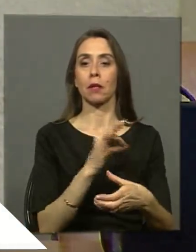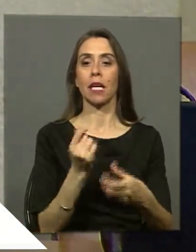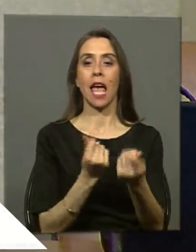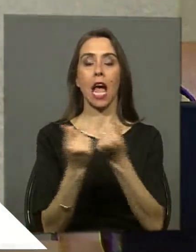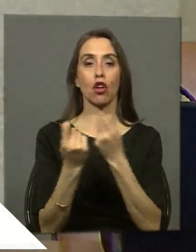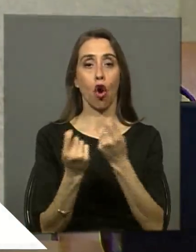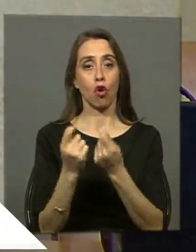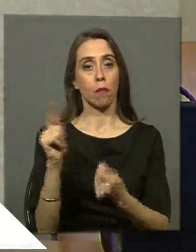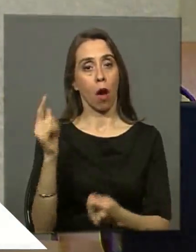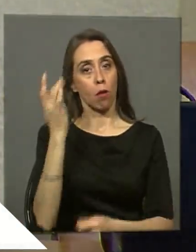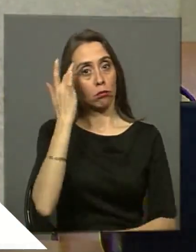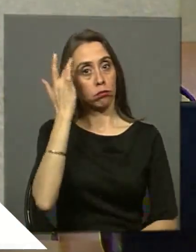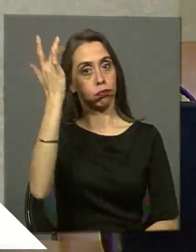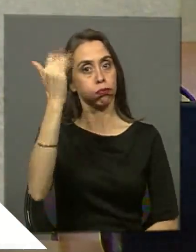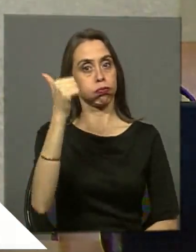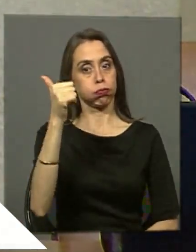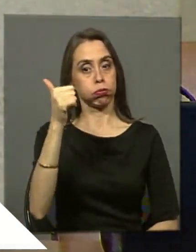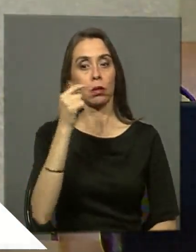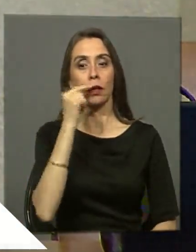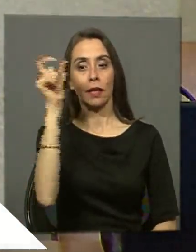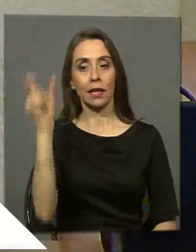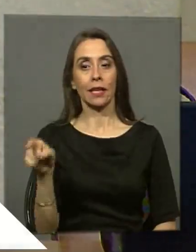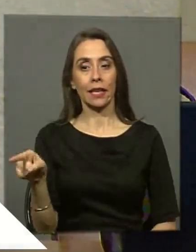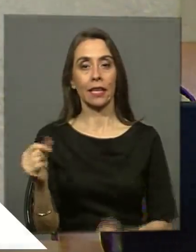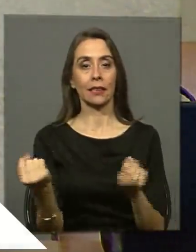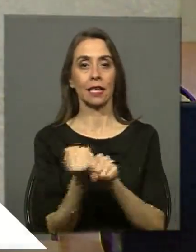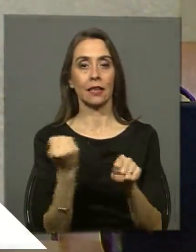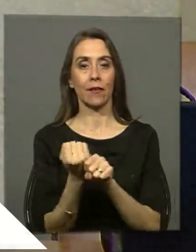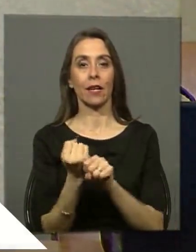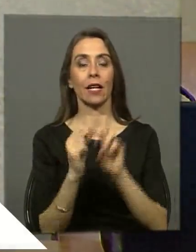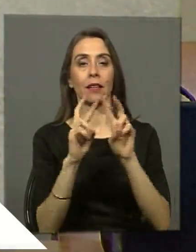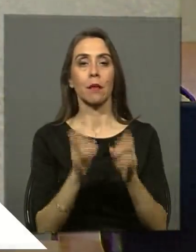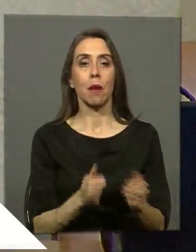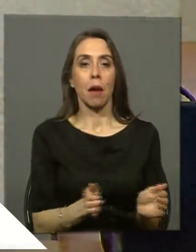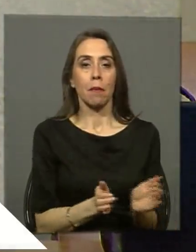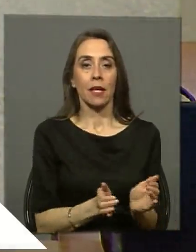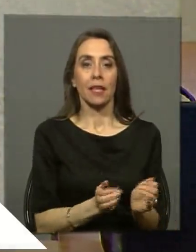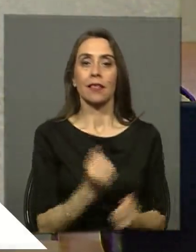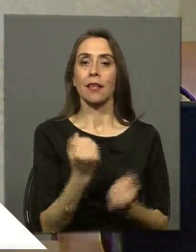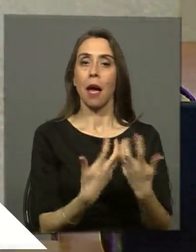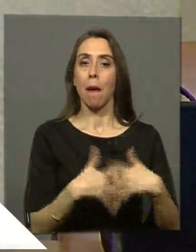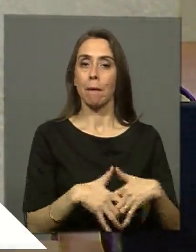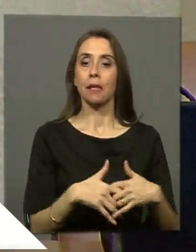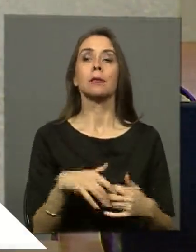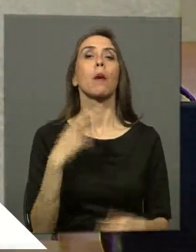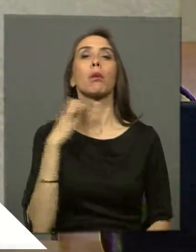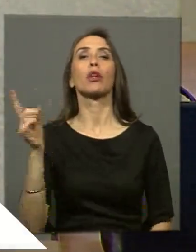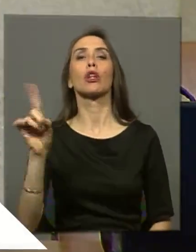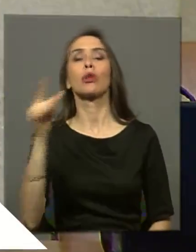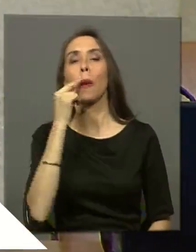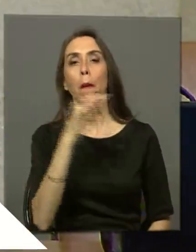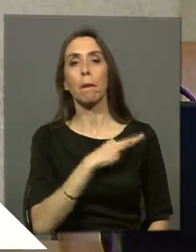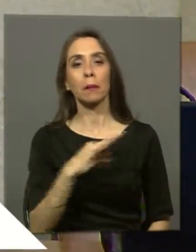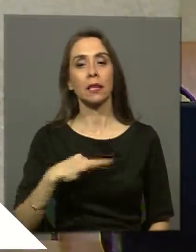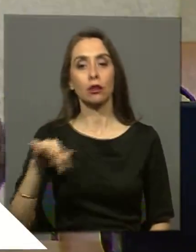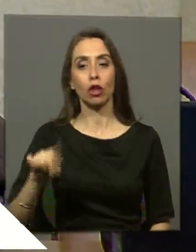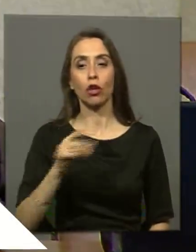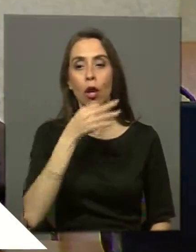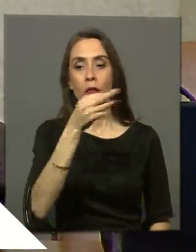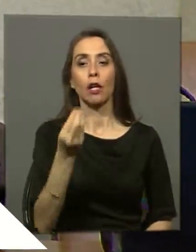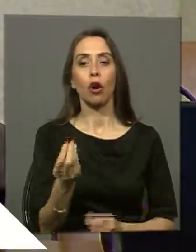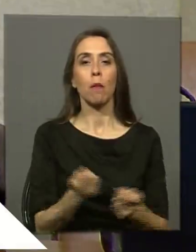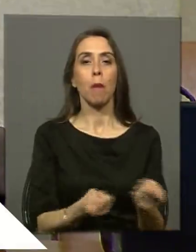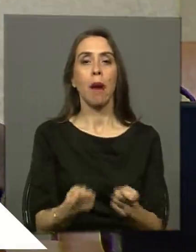y que él está precisamente trabajando en relación a las microempresas bueno y por qué no el ministro entonces hoy día en vez de decir cómo